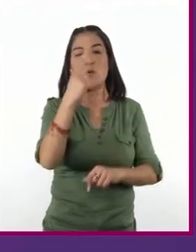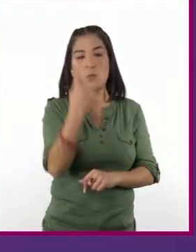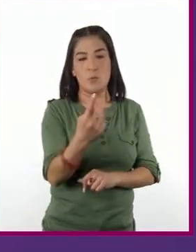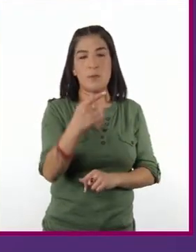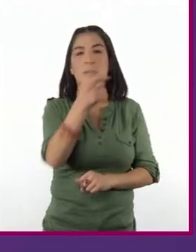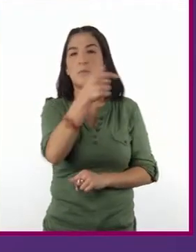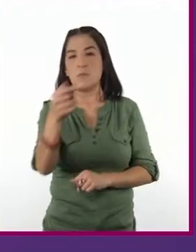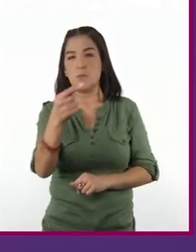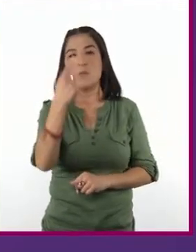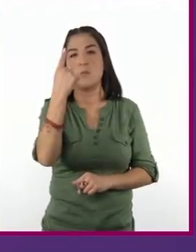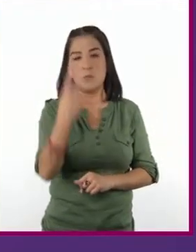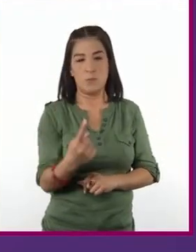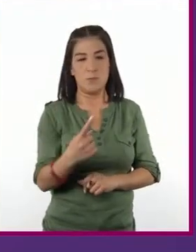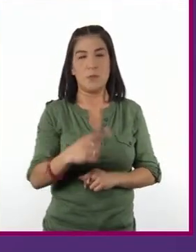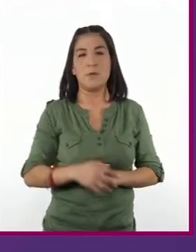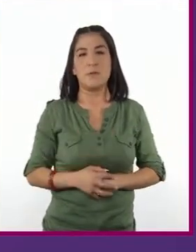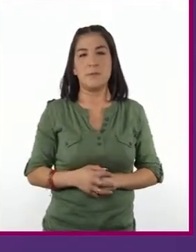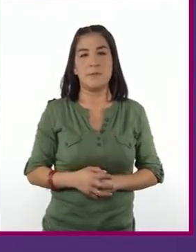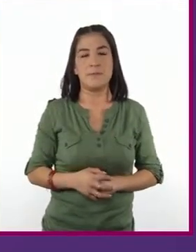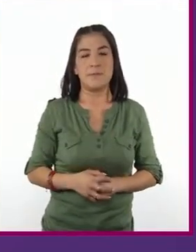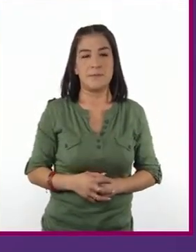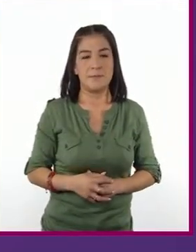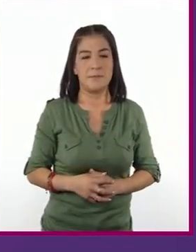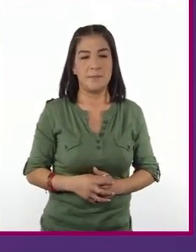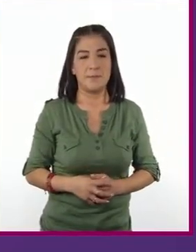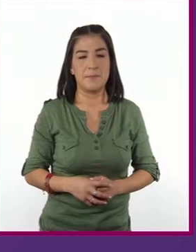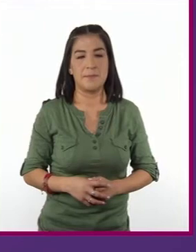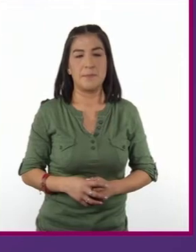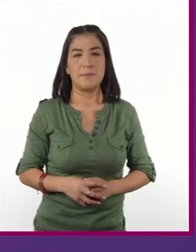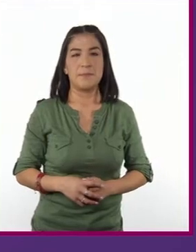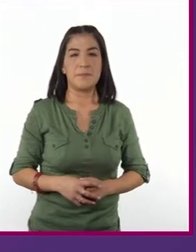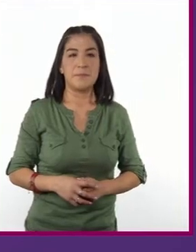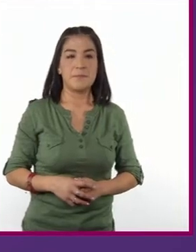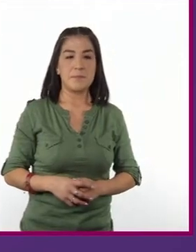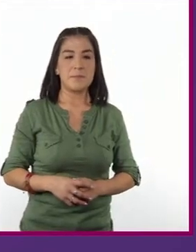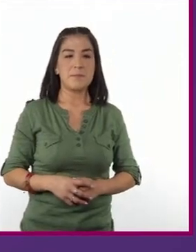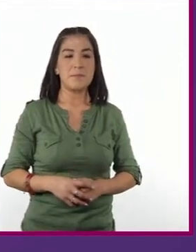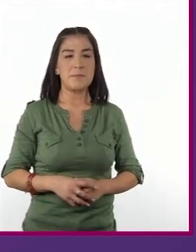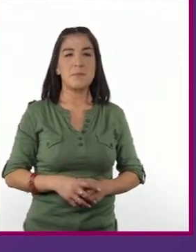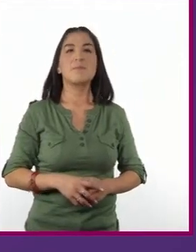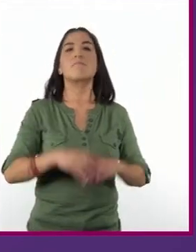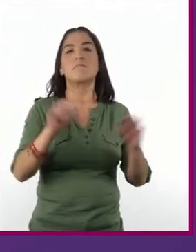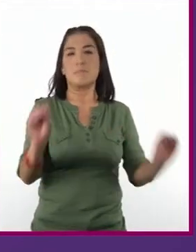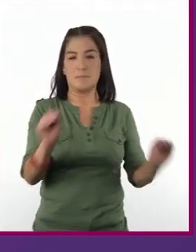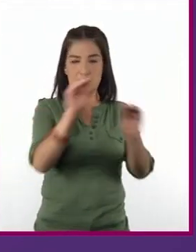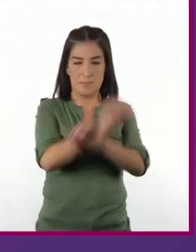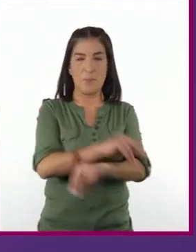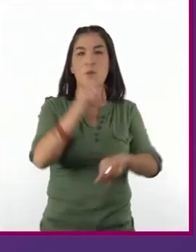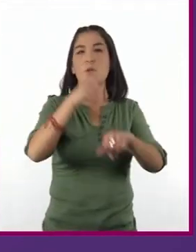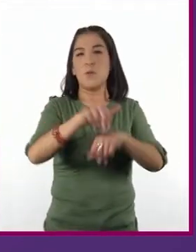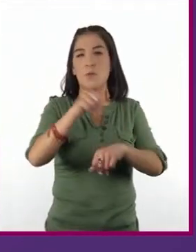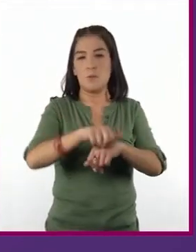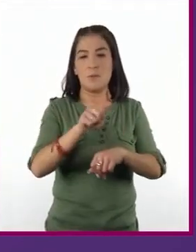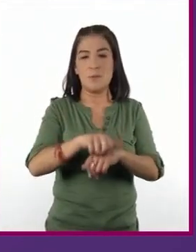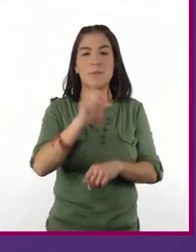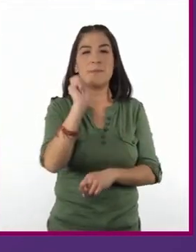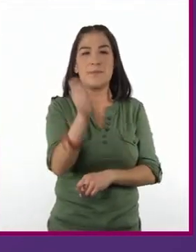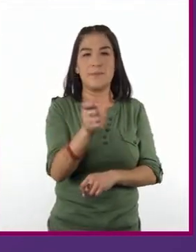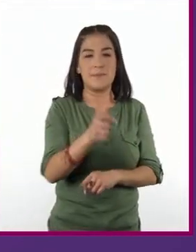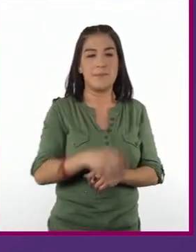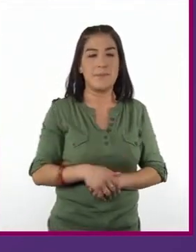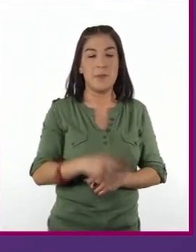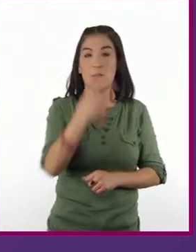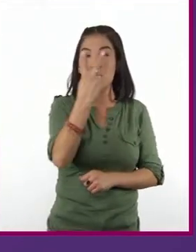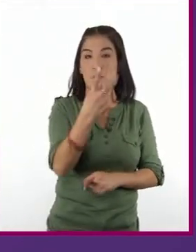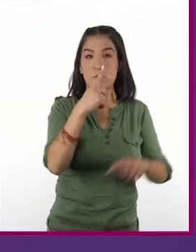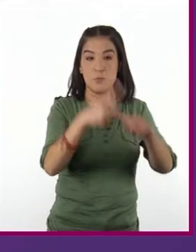nos queda y igual a 2 por 1 menos 1. Realizamos las operaciones correspondientes. 2 por